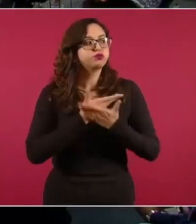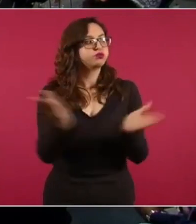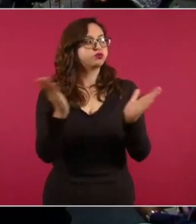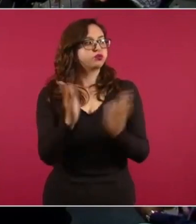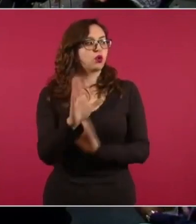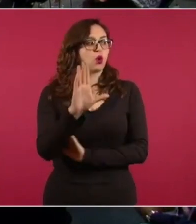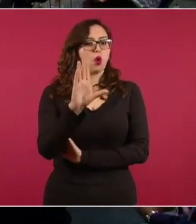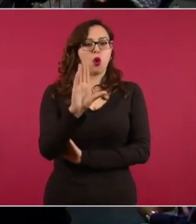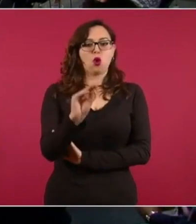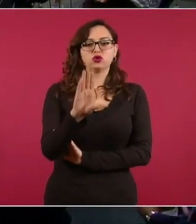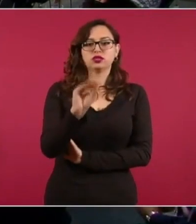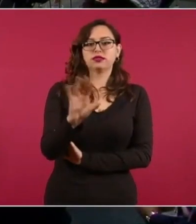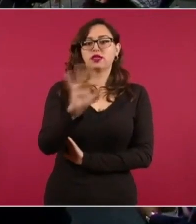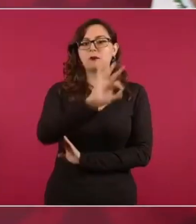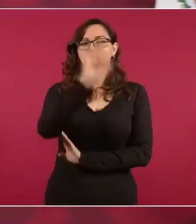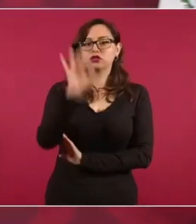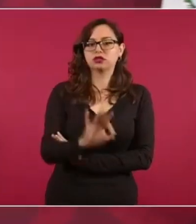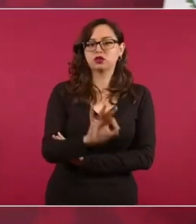de la distribución.